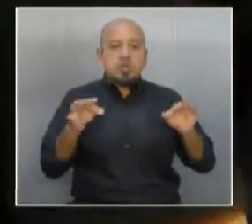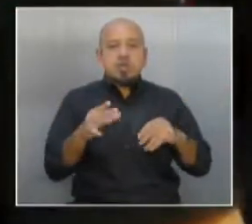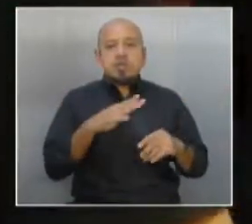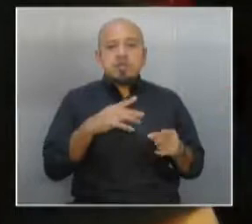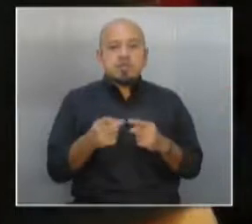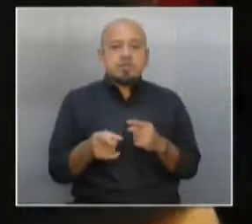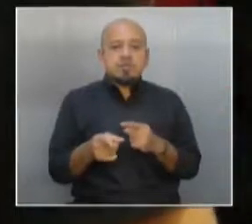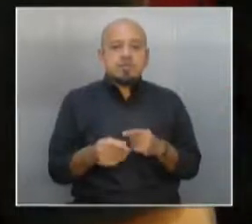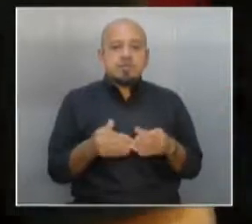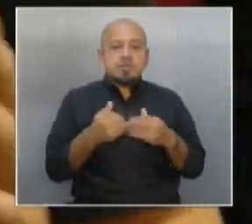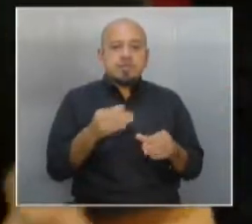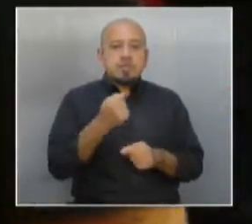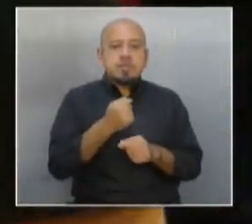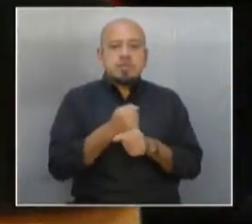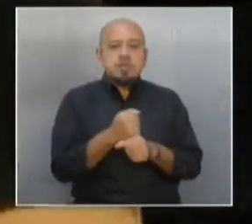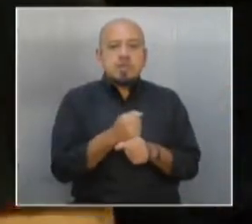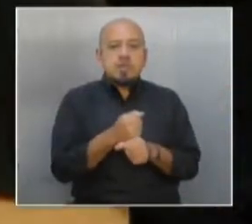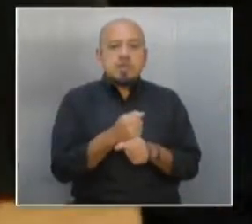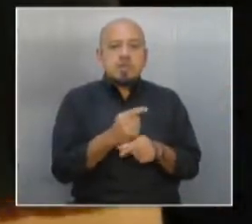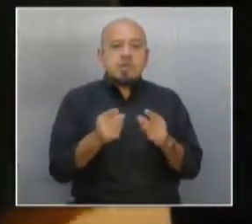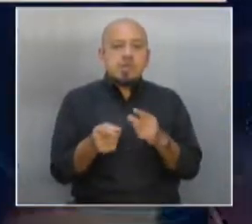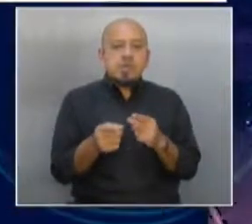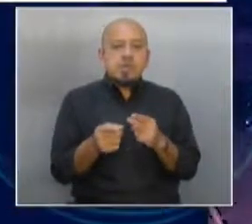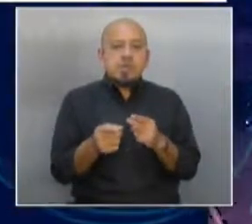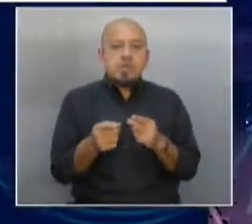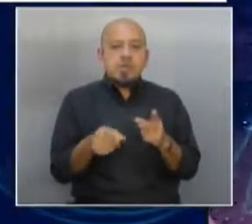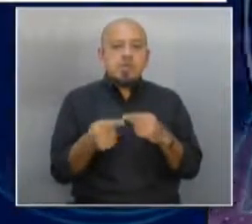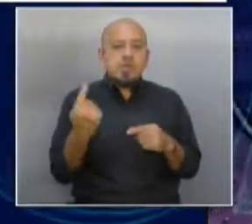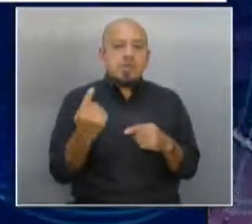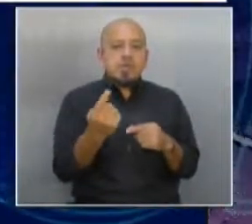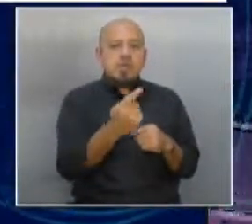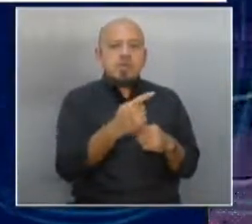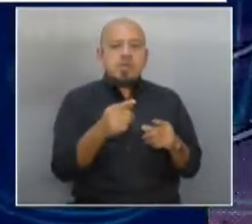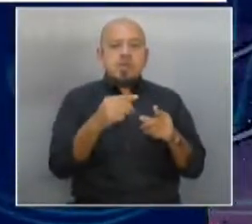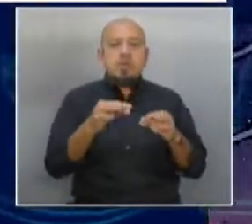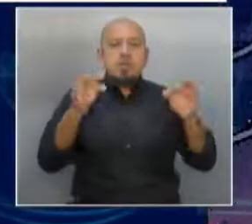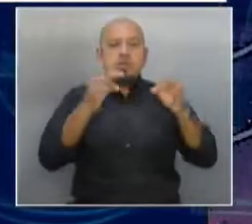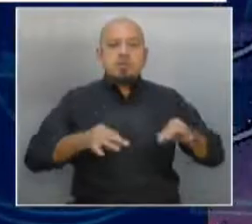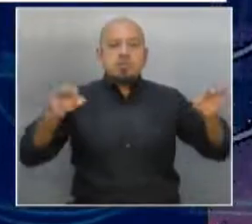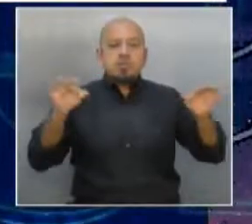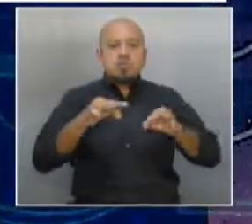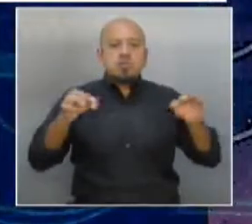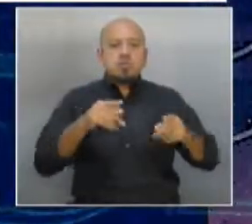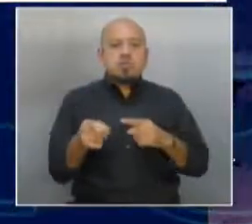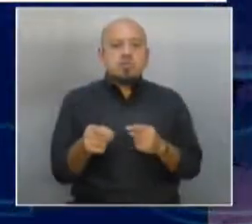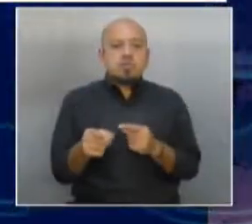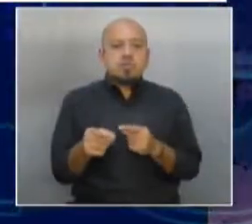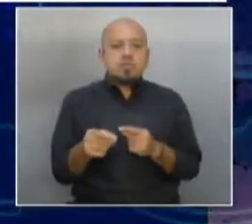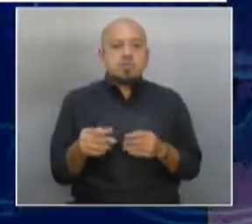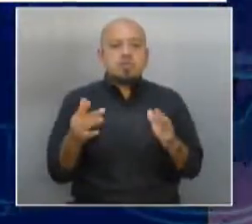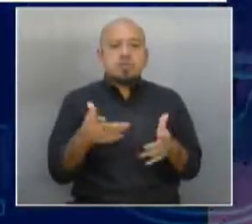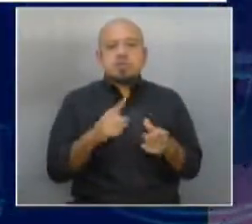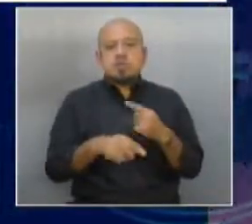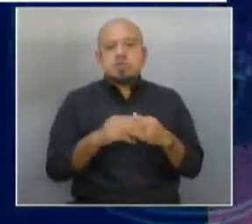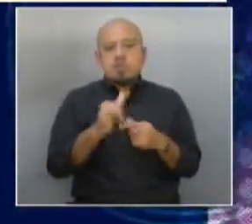y bueno, empezar a trabajar como en estaciones, en cada una de esas músicas, que venga a ser como una especie de